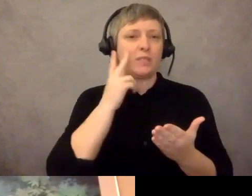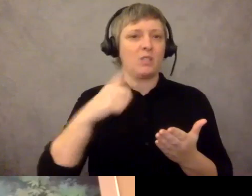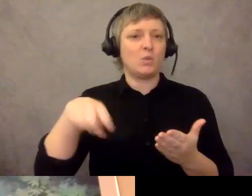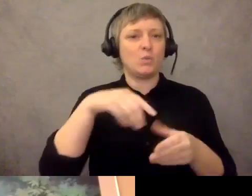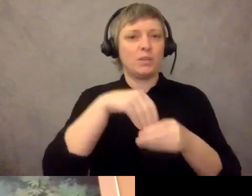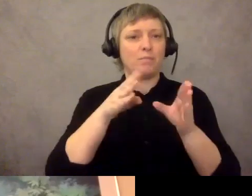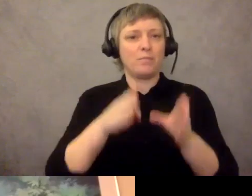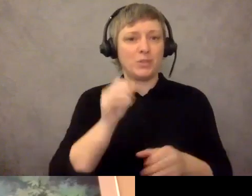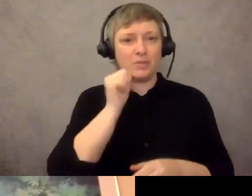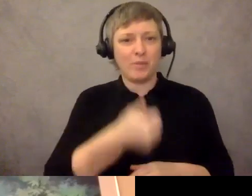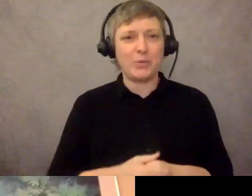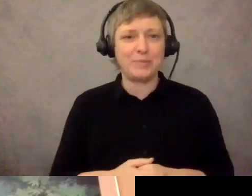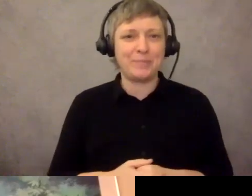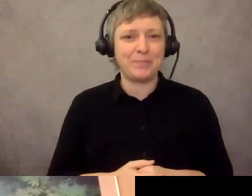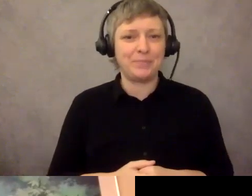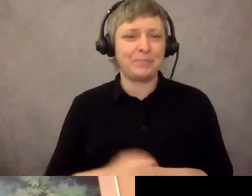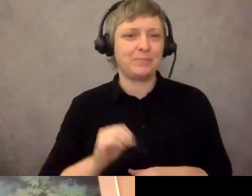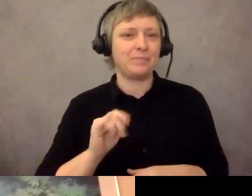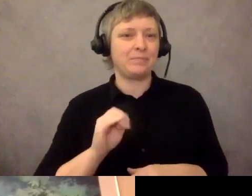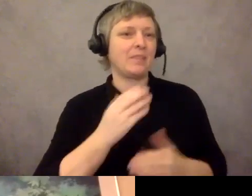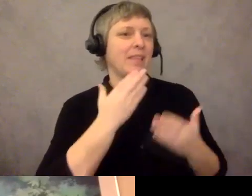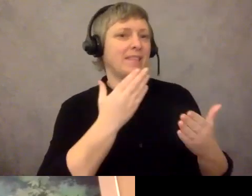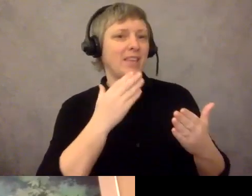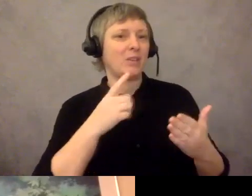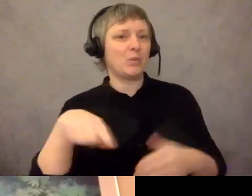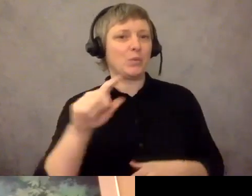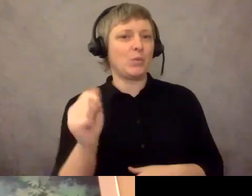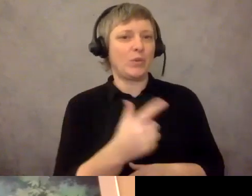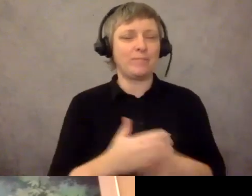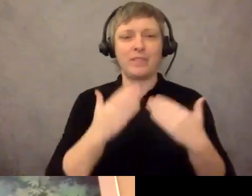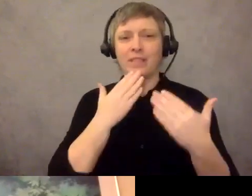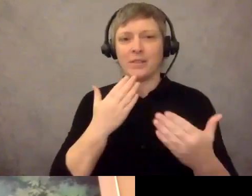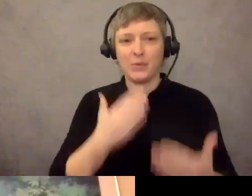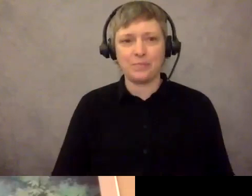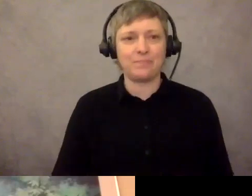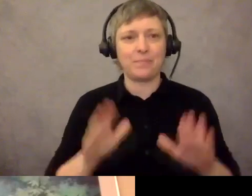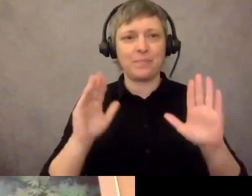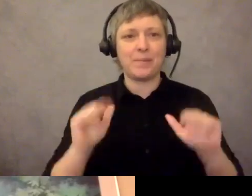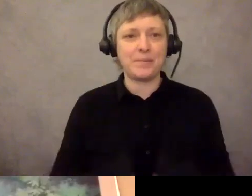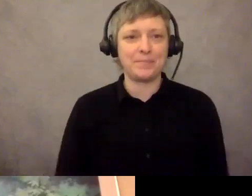Gracias a todos. Thank you all. Gracias a todos. Thanks, everybody. Adiós. Bye-bye.